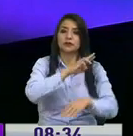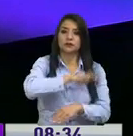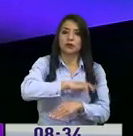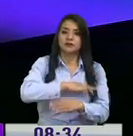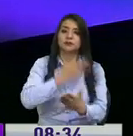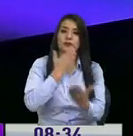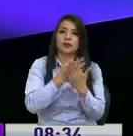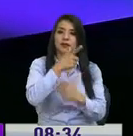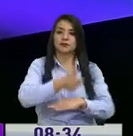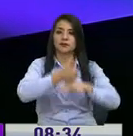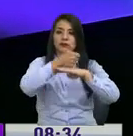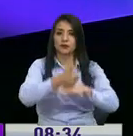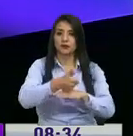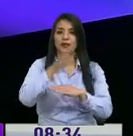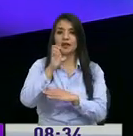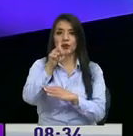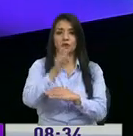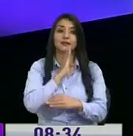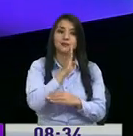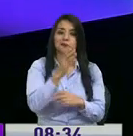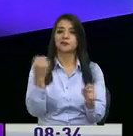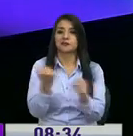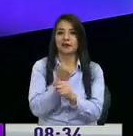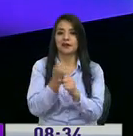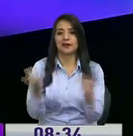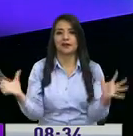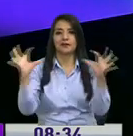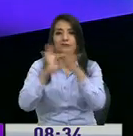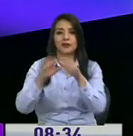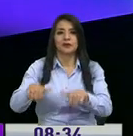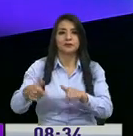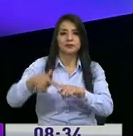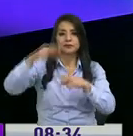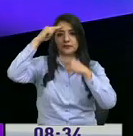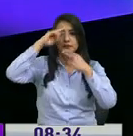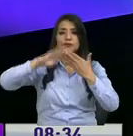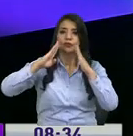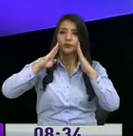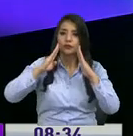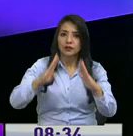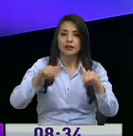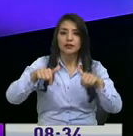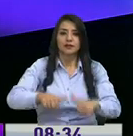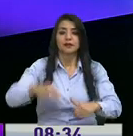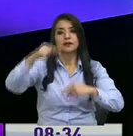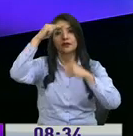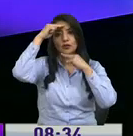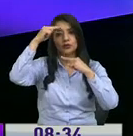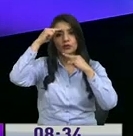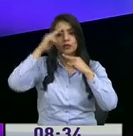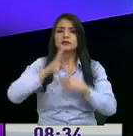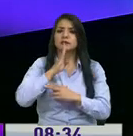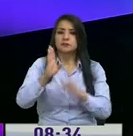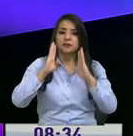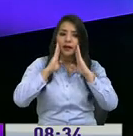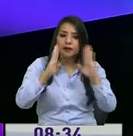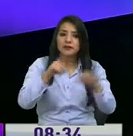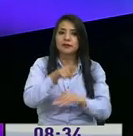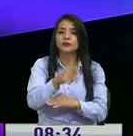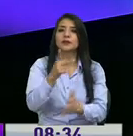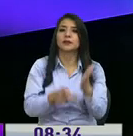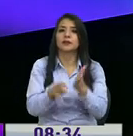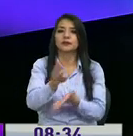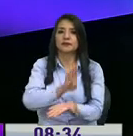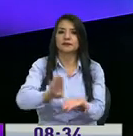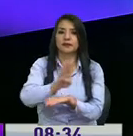Agradecemos a Edwin Bosmediano porque siempre está trabajando de la mano con este, el primer noticiero de la comunidad, este noticiero que se preocupa por todo lo que sucede ahí en su barrio.